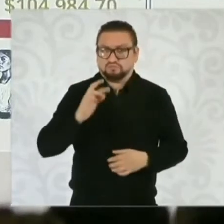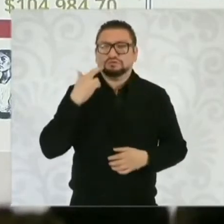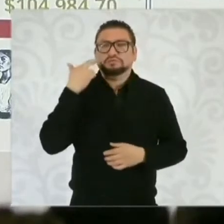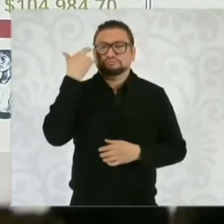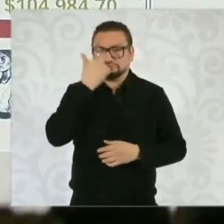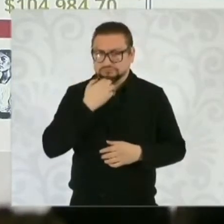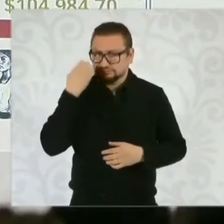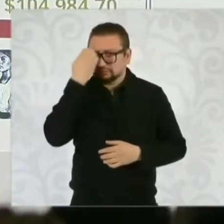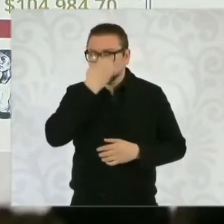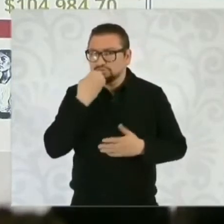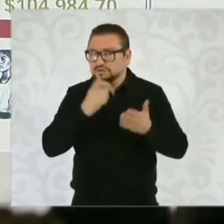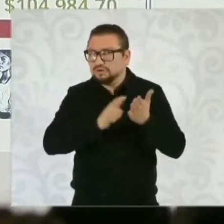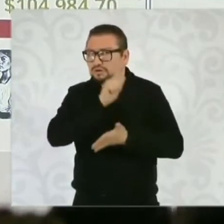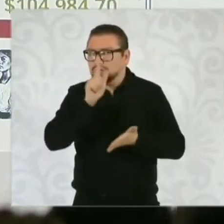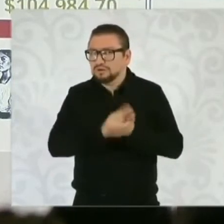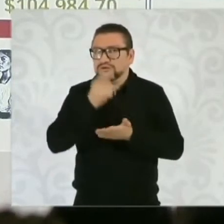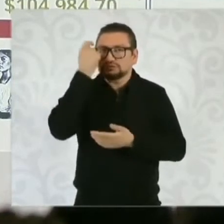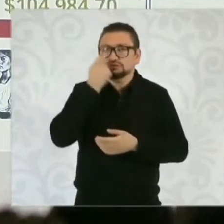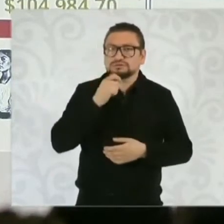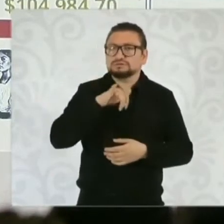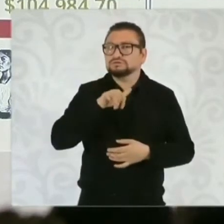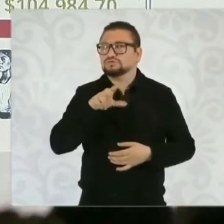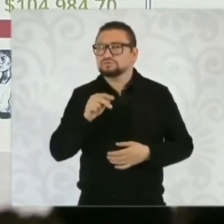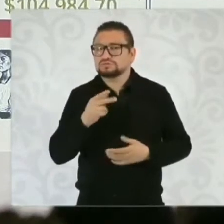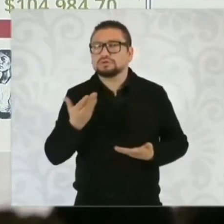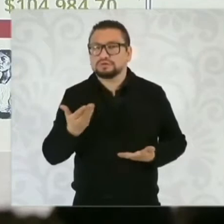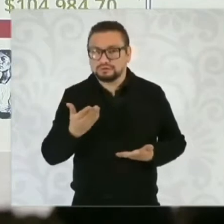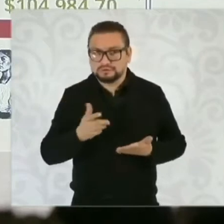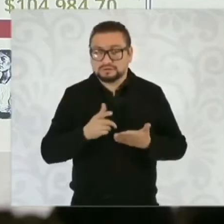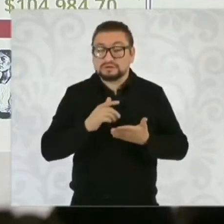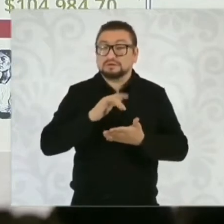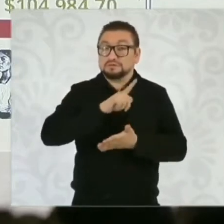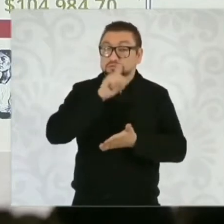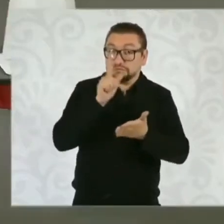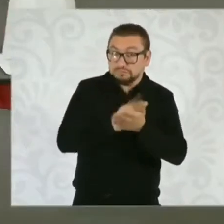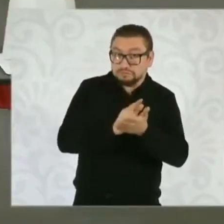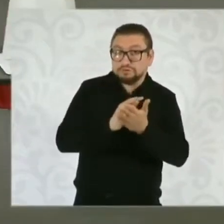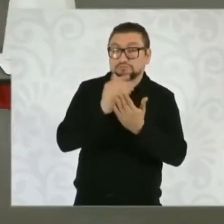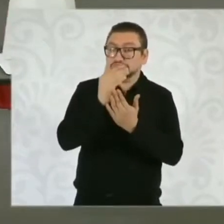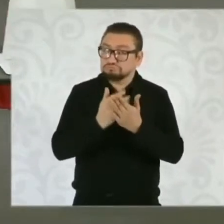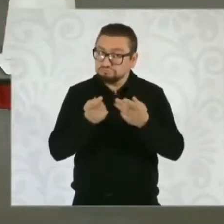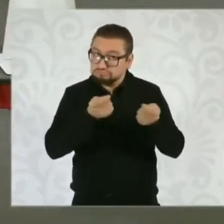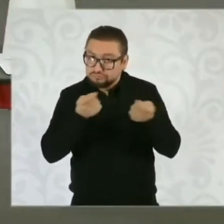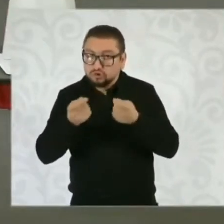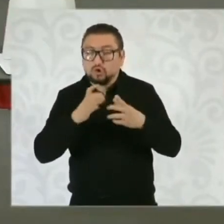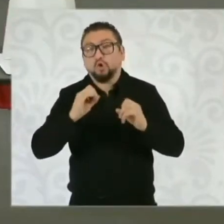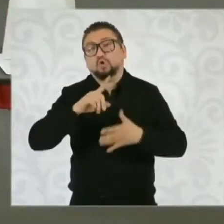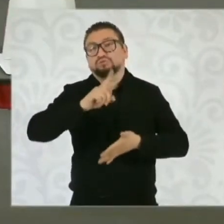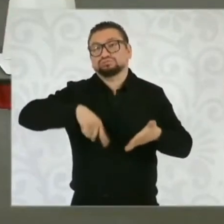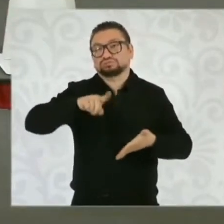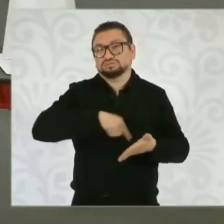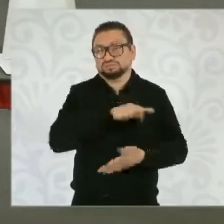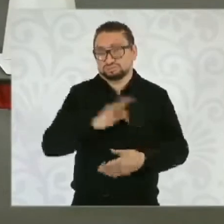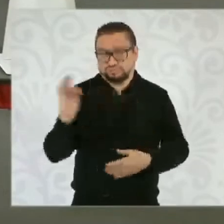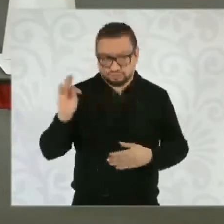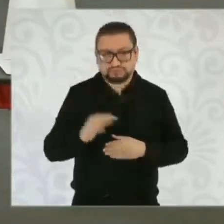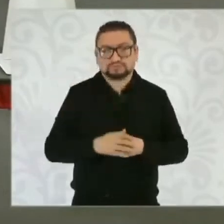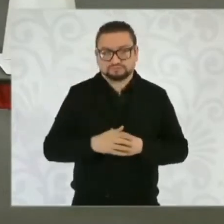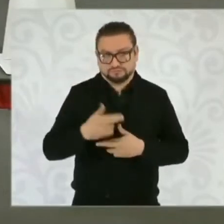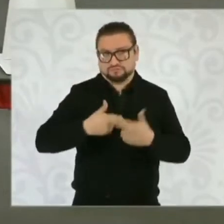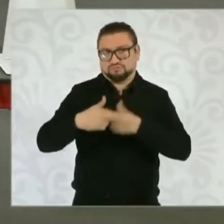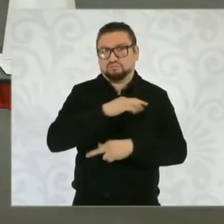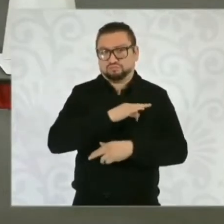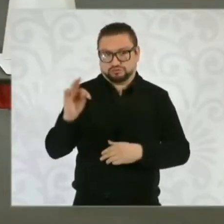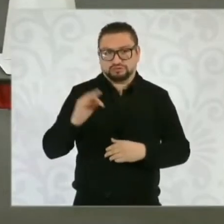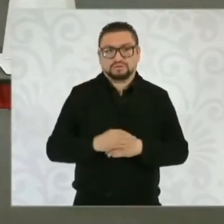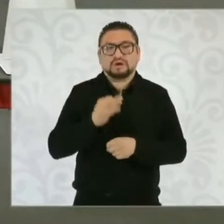revisar la legalidad de las pensiones y además ajustarlas o cancelarlas en su caso. Se puede revertir.